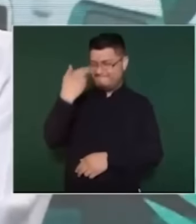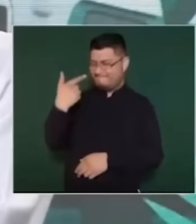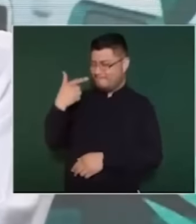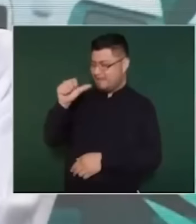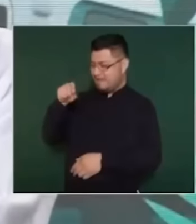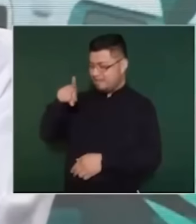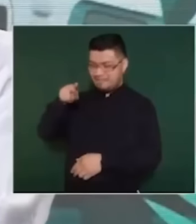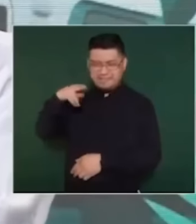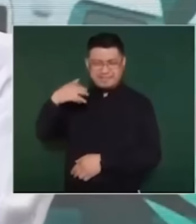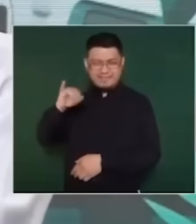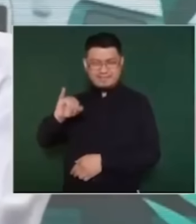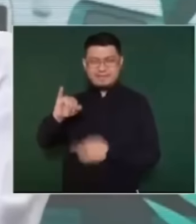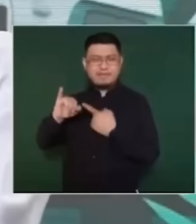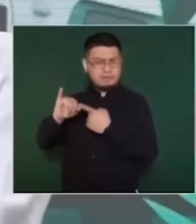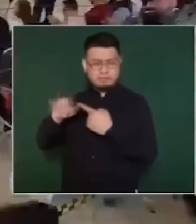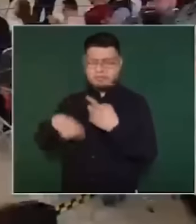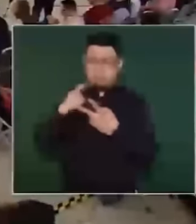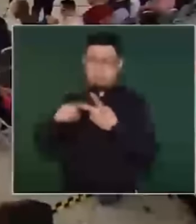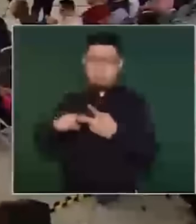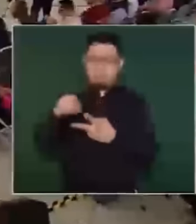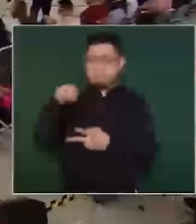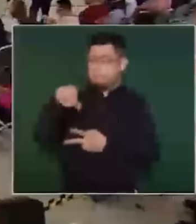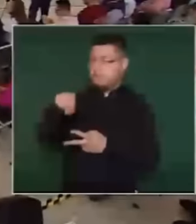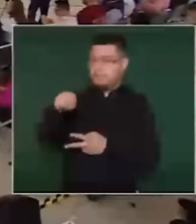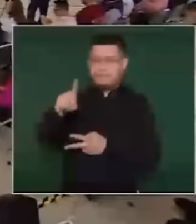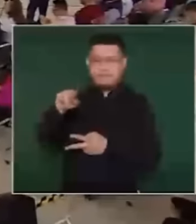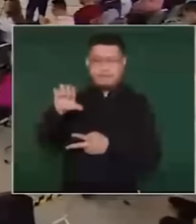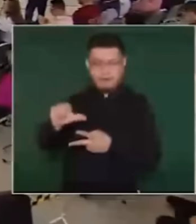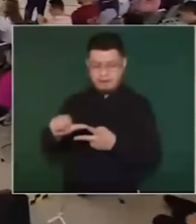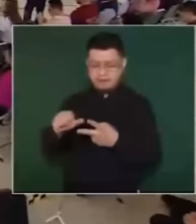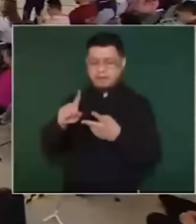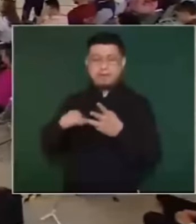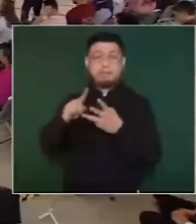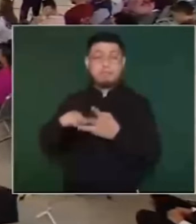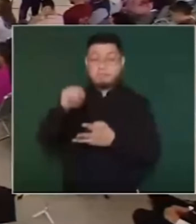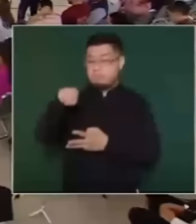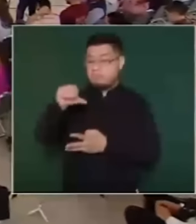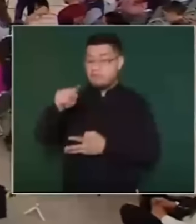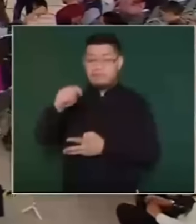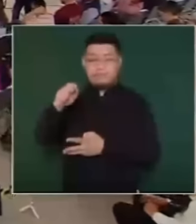a las lecciones de Mandela, de Martin Luther King,